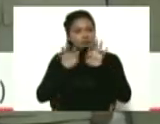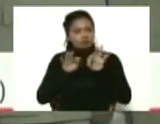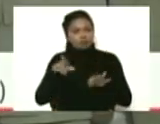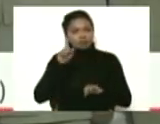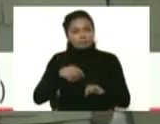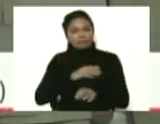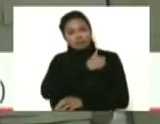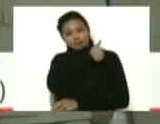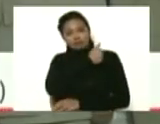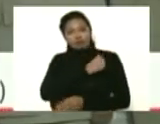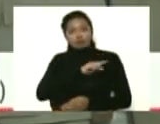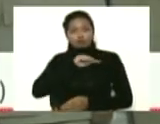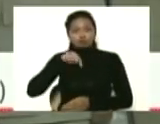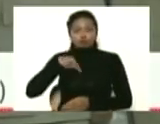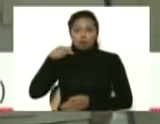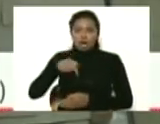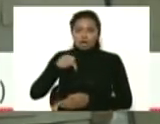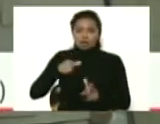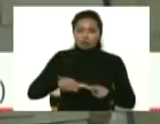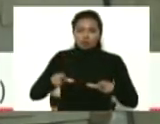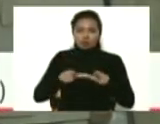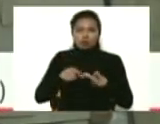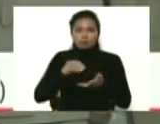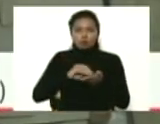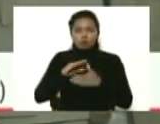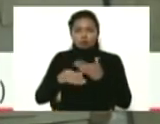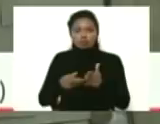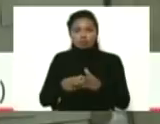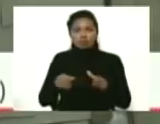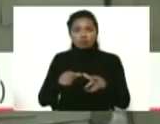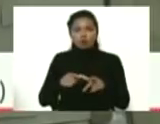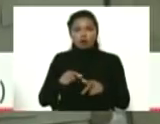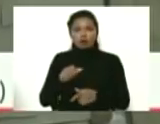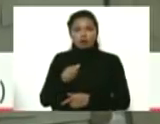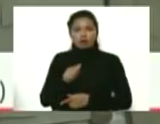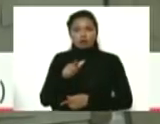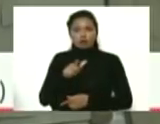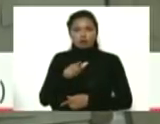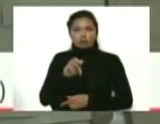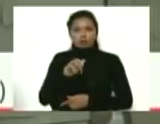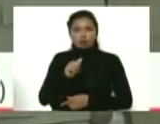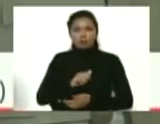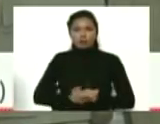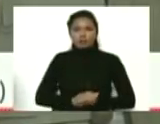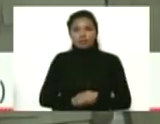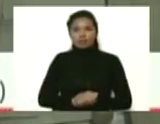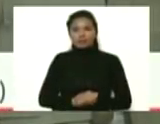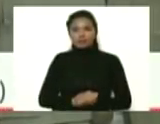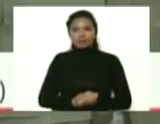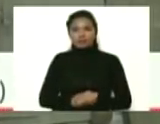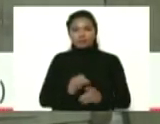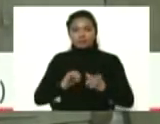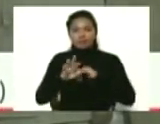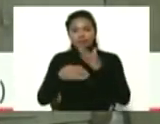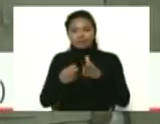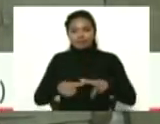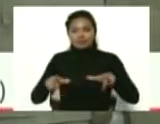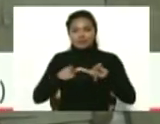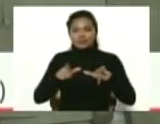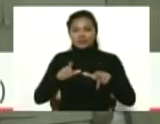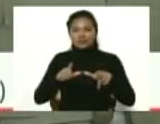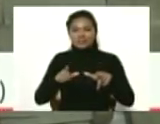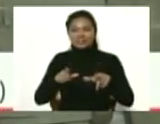comandante en jefe, acá tenemos enmarcado en este Alfa 1358, contamos acá con una planta